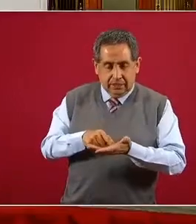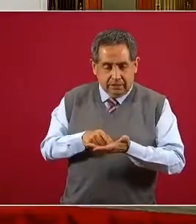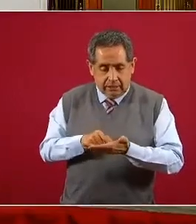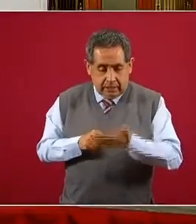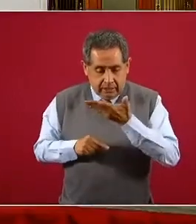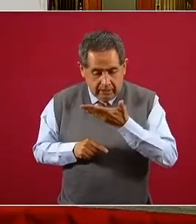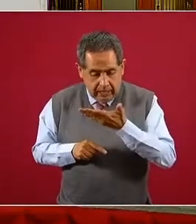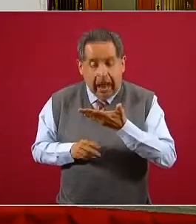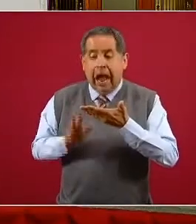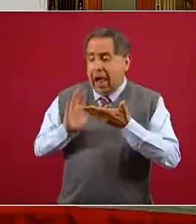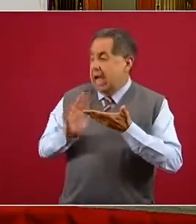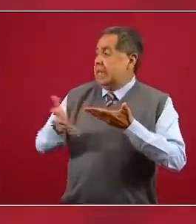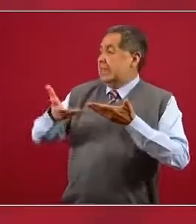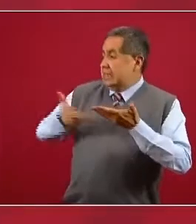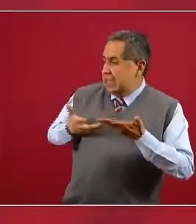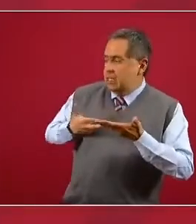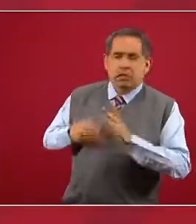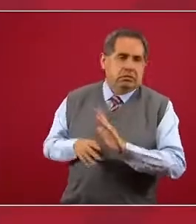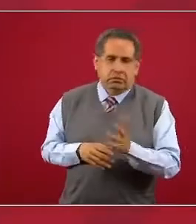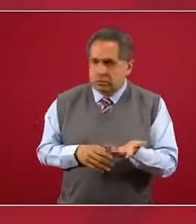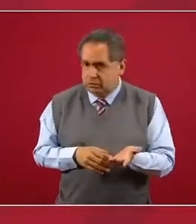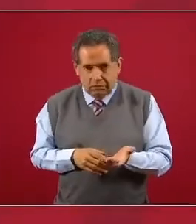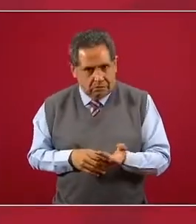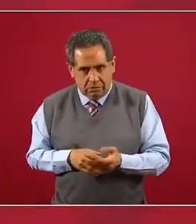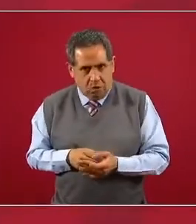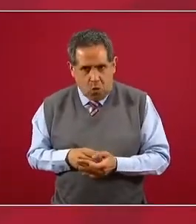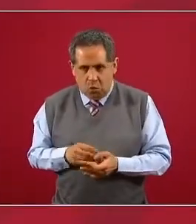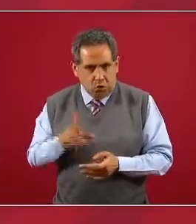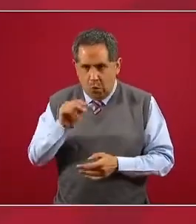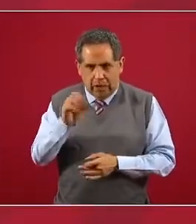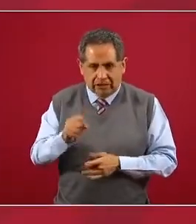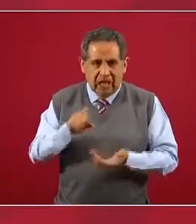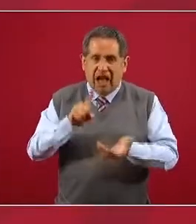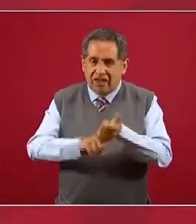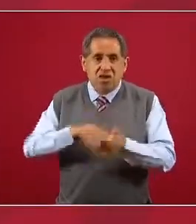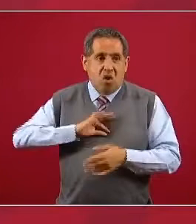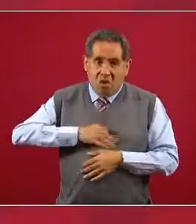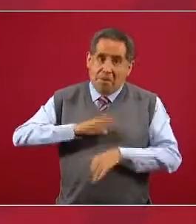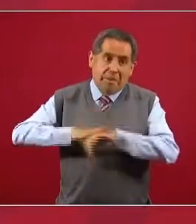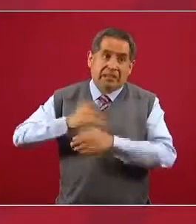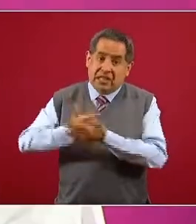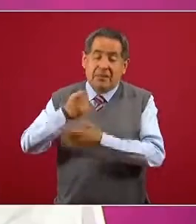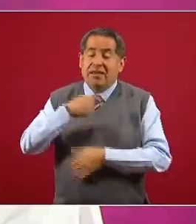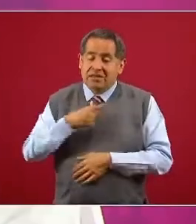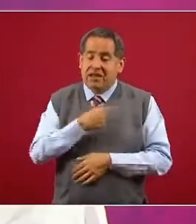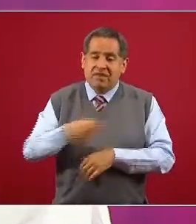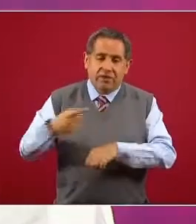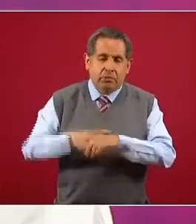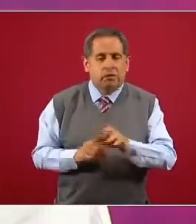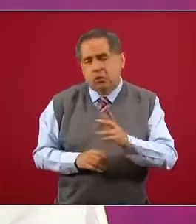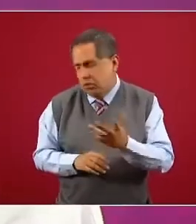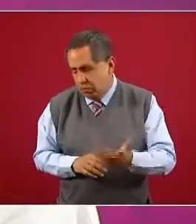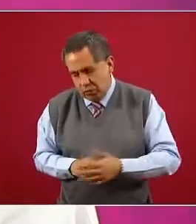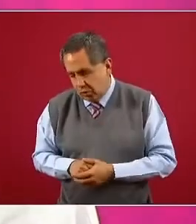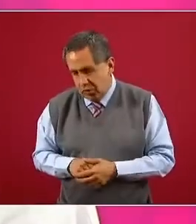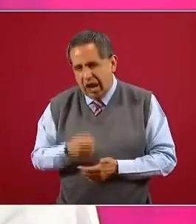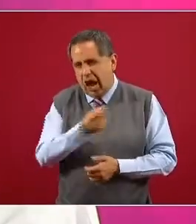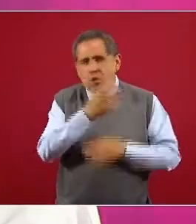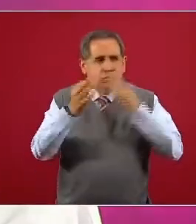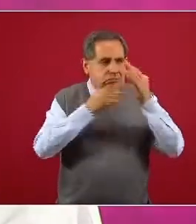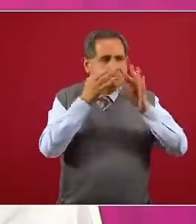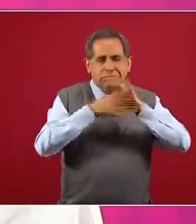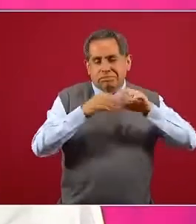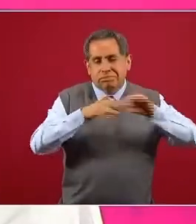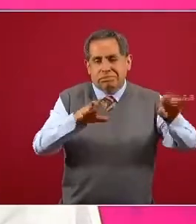debe interpretarse como que es una infección aguda. Por ahí supimos, porque lo promocionaron ellos